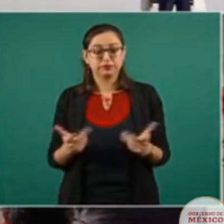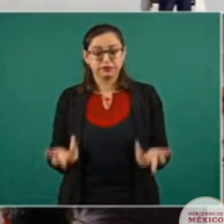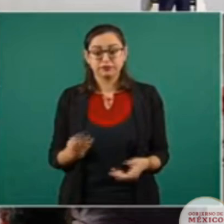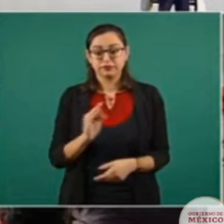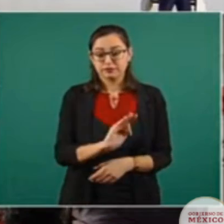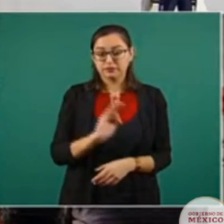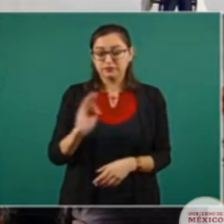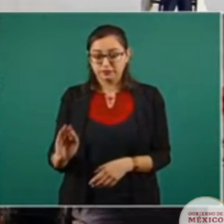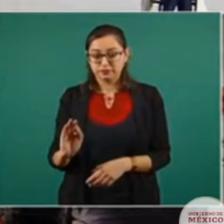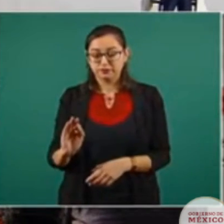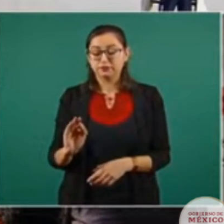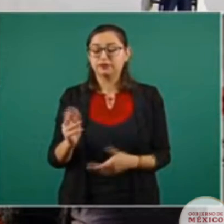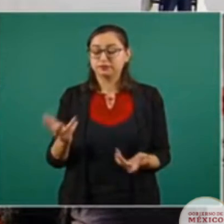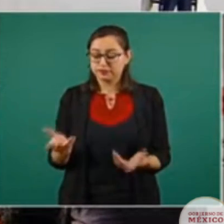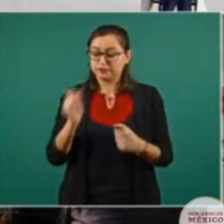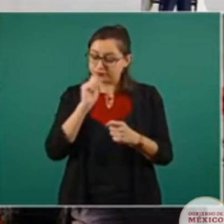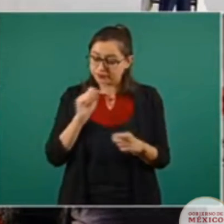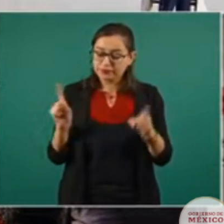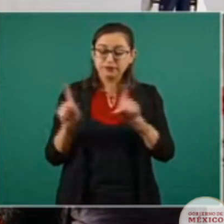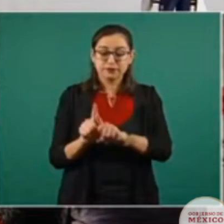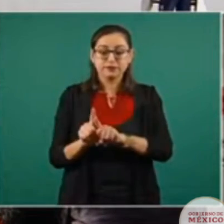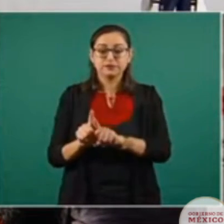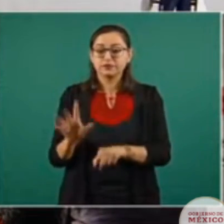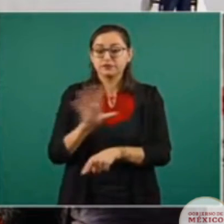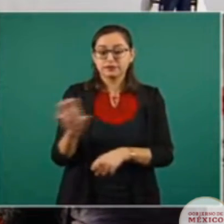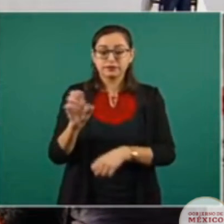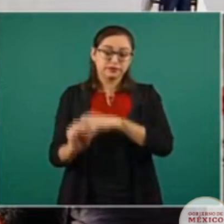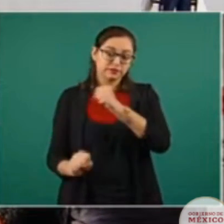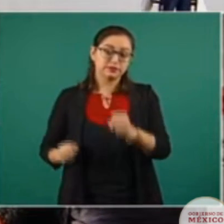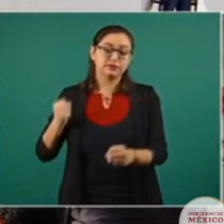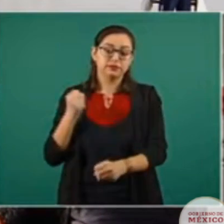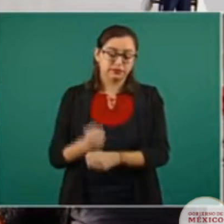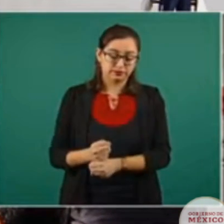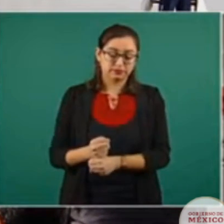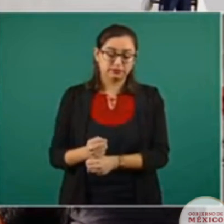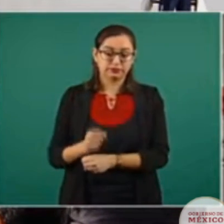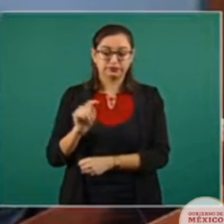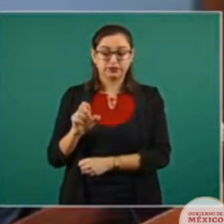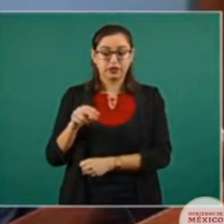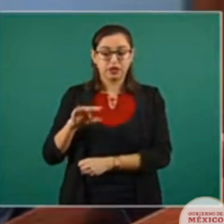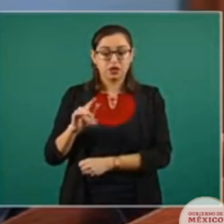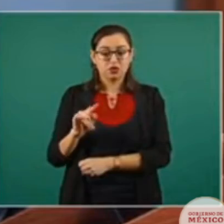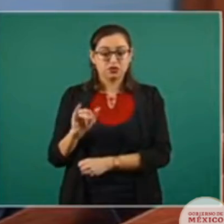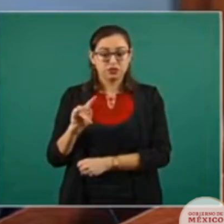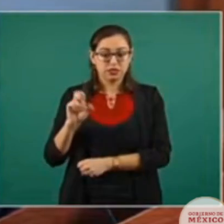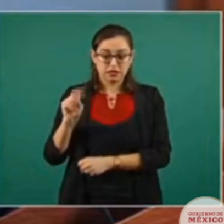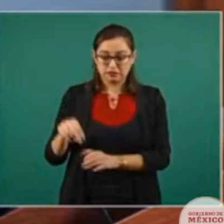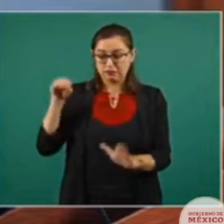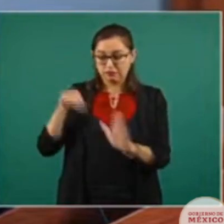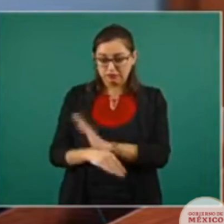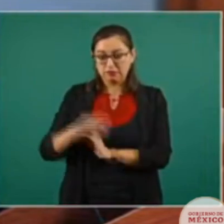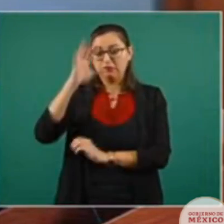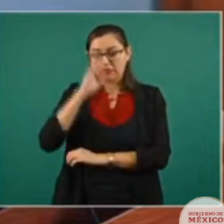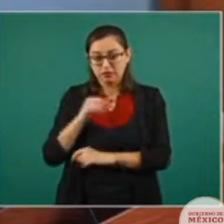fecha coincidirá con los 500 años de la caída de Tenochtitlán y el inicio de la